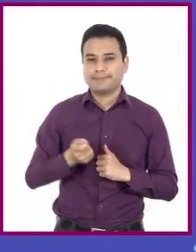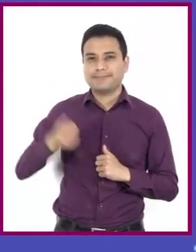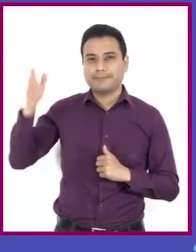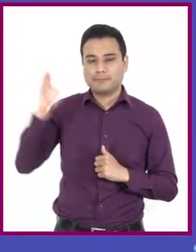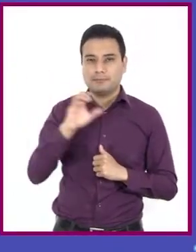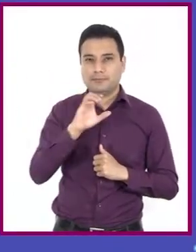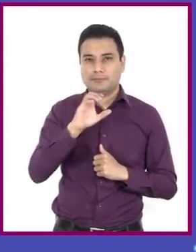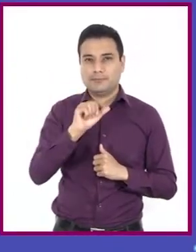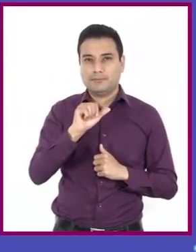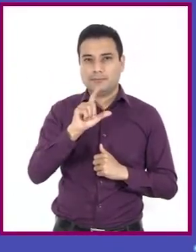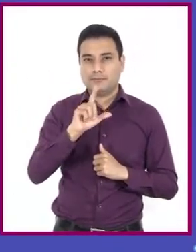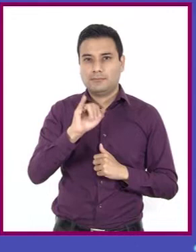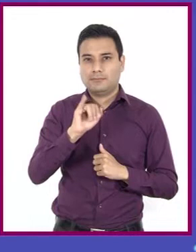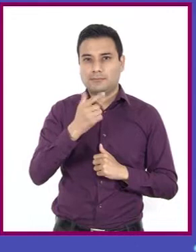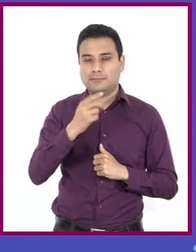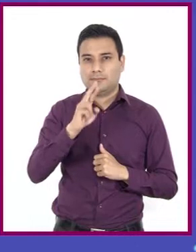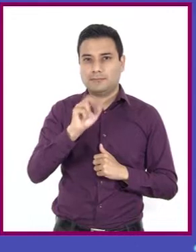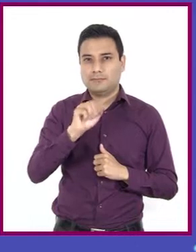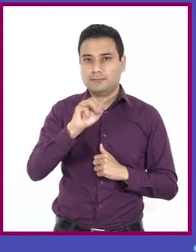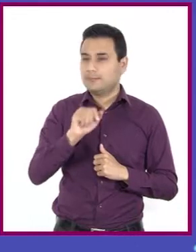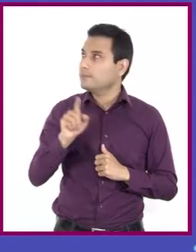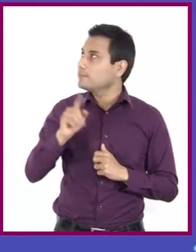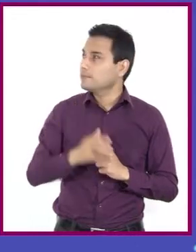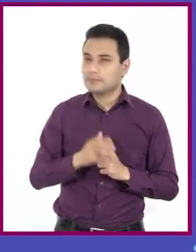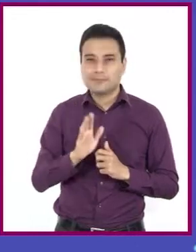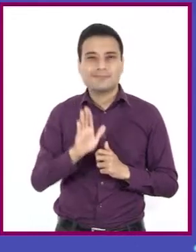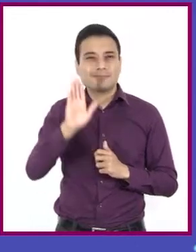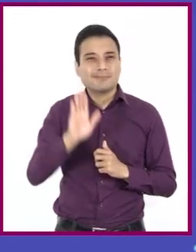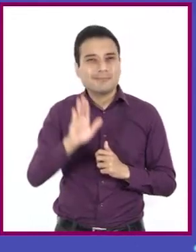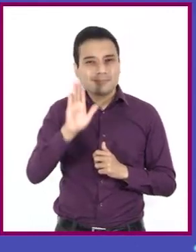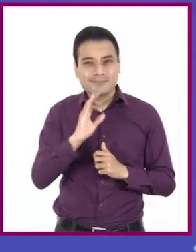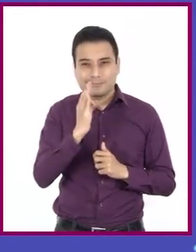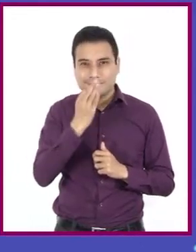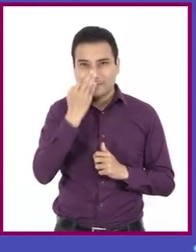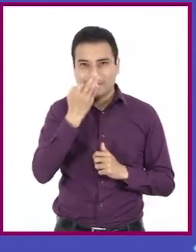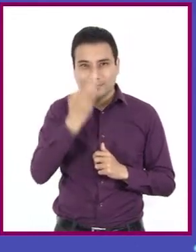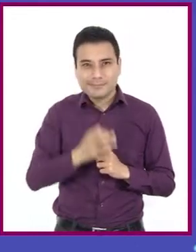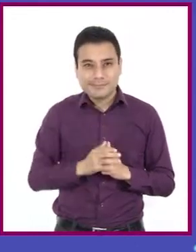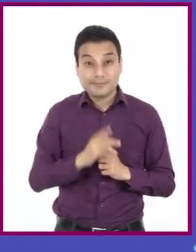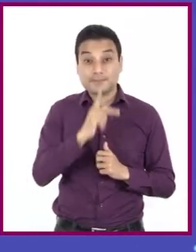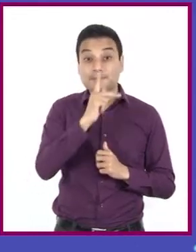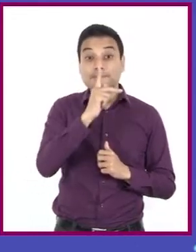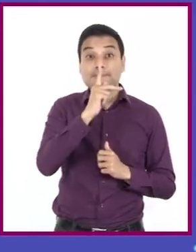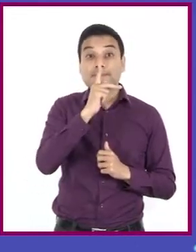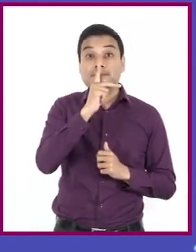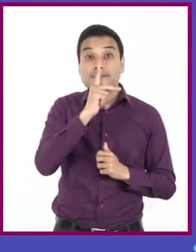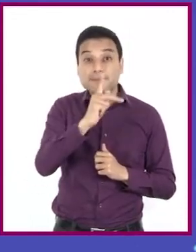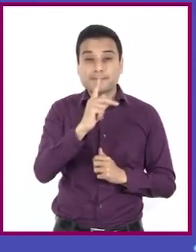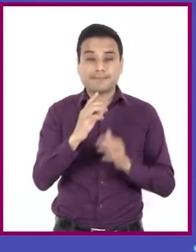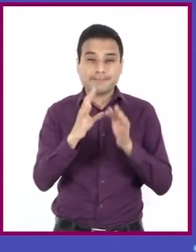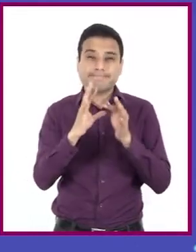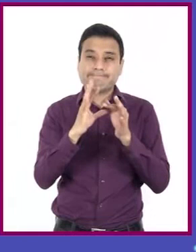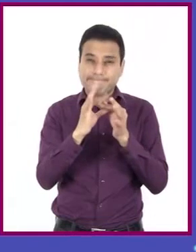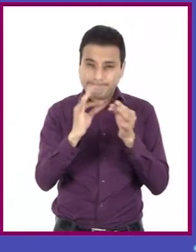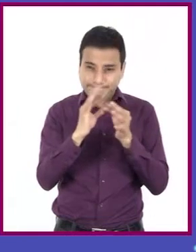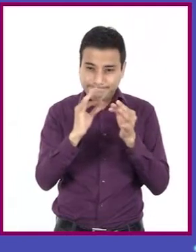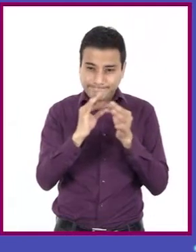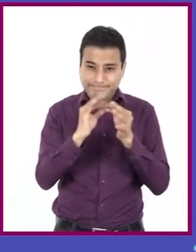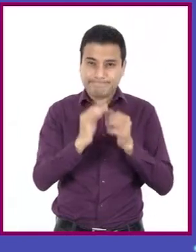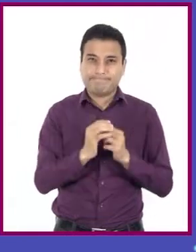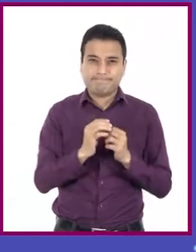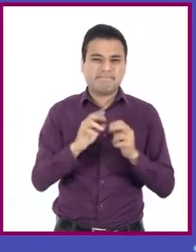la forma se asemeja a una flor. Sin embargo, las palabras expresan más sentidos